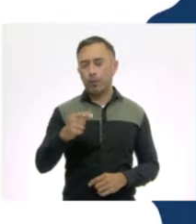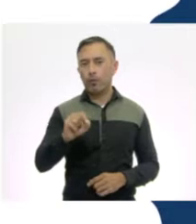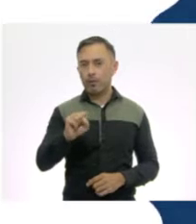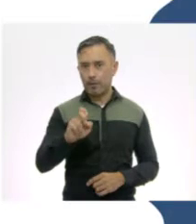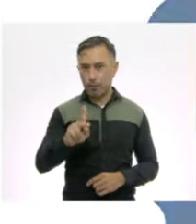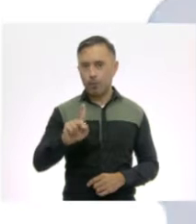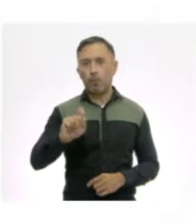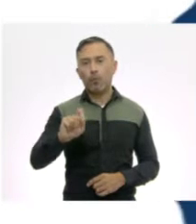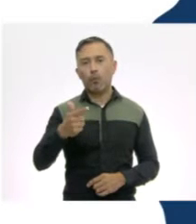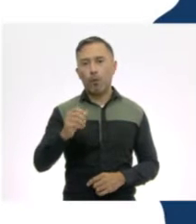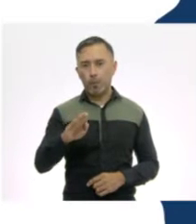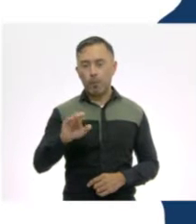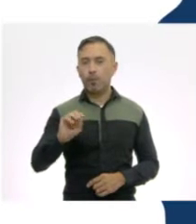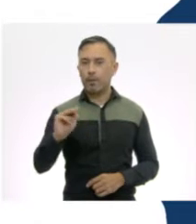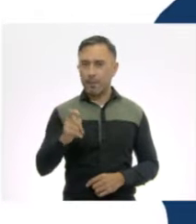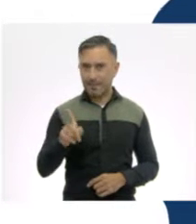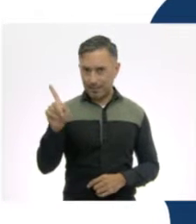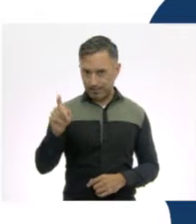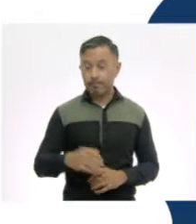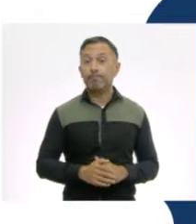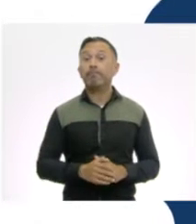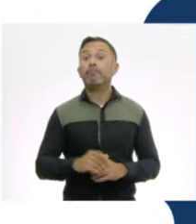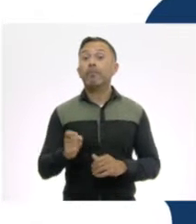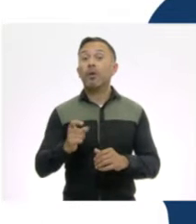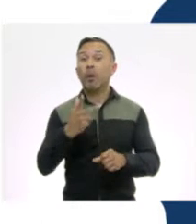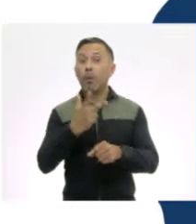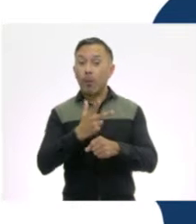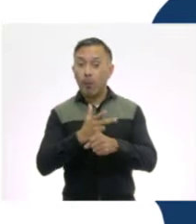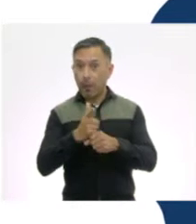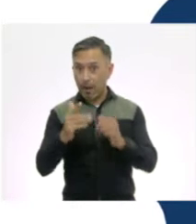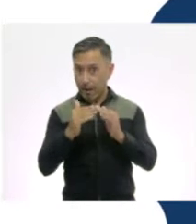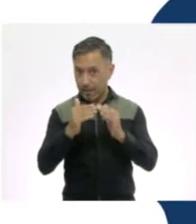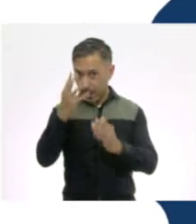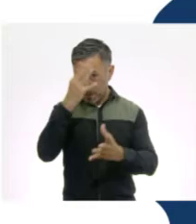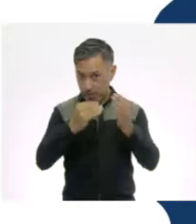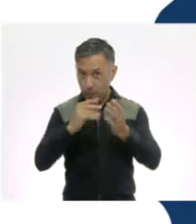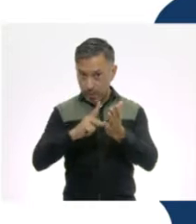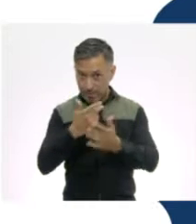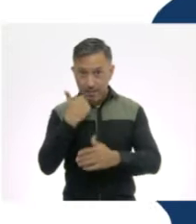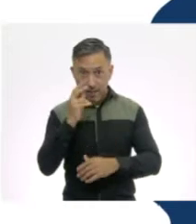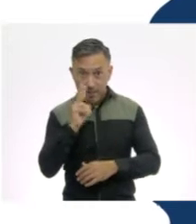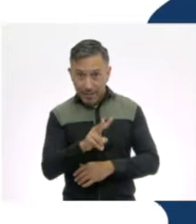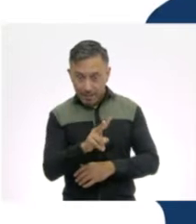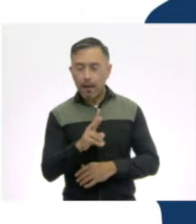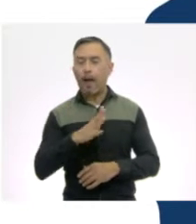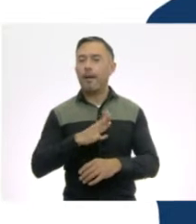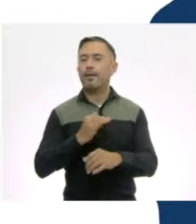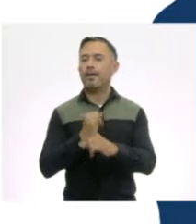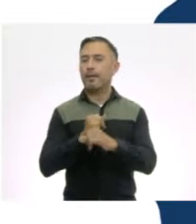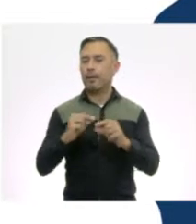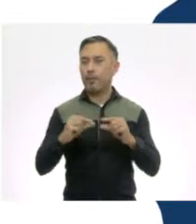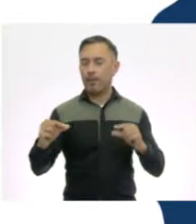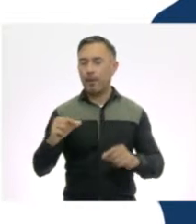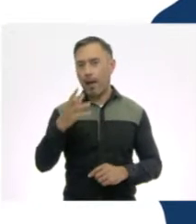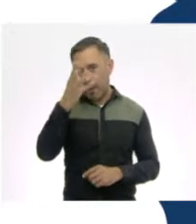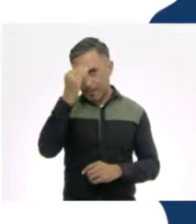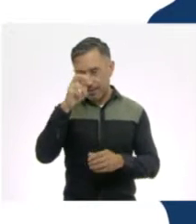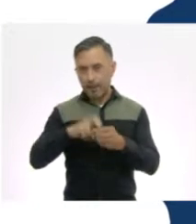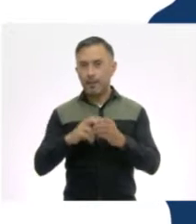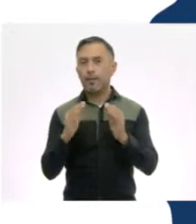conalitec.sep.gov.mx. Si quieres volver a ver los programas de Aprende en Casa, los puedes encontrar en la siguiente liga: